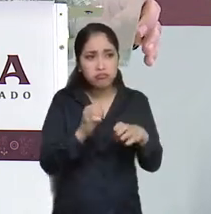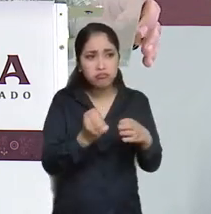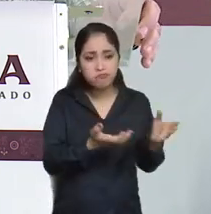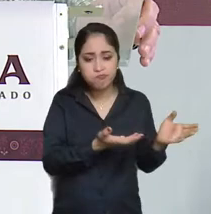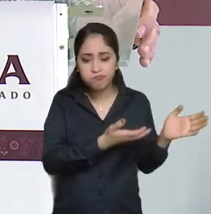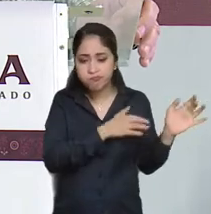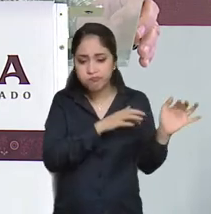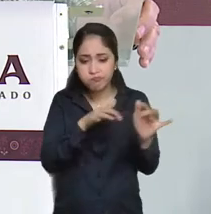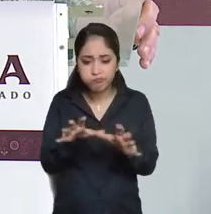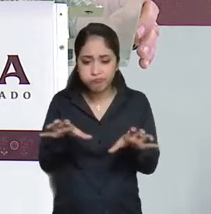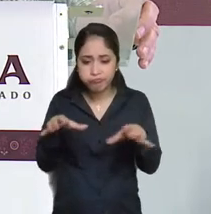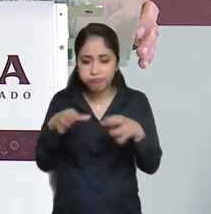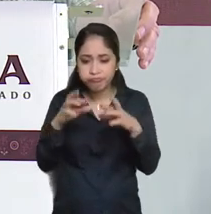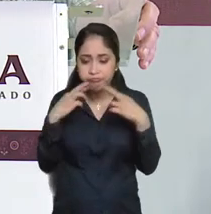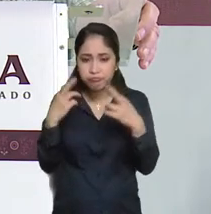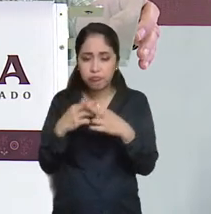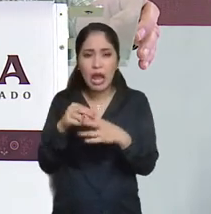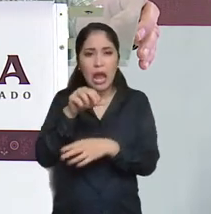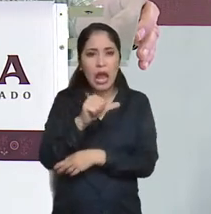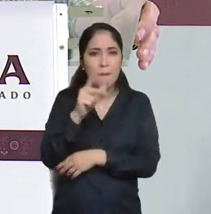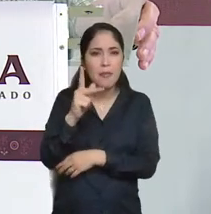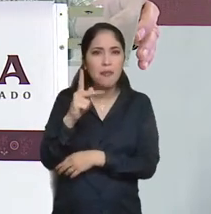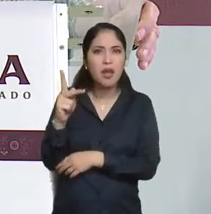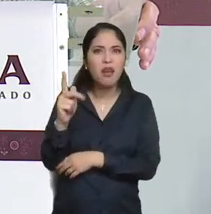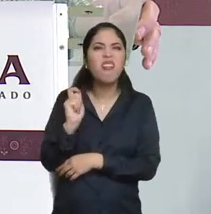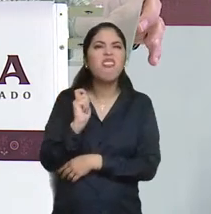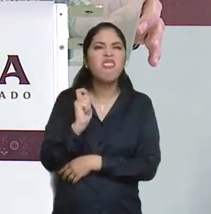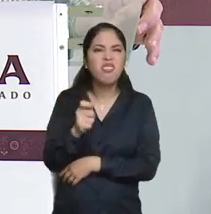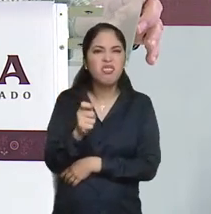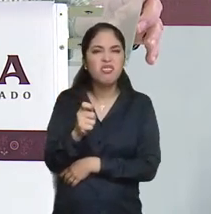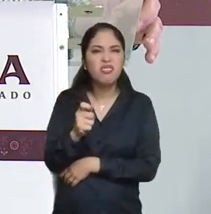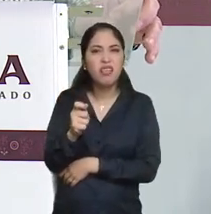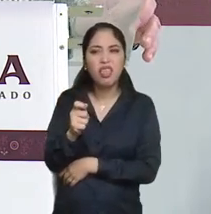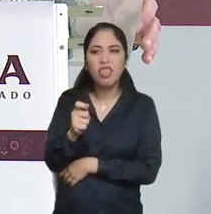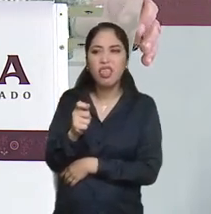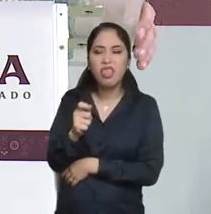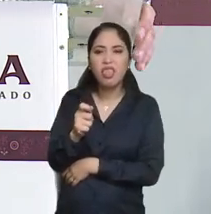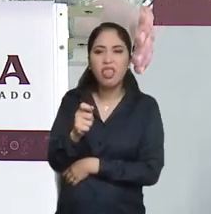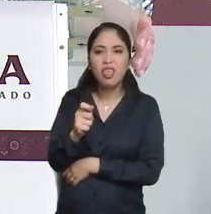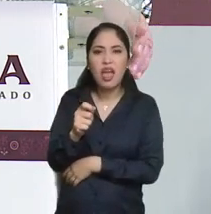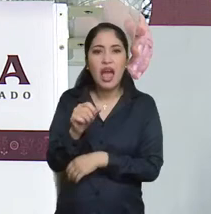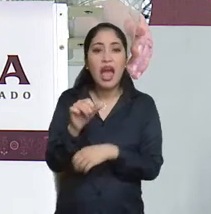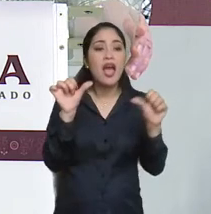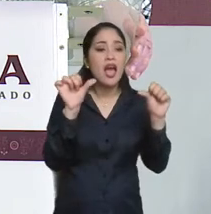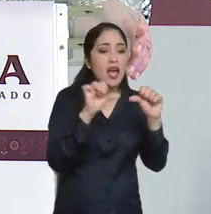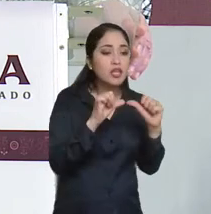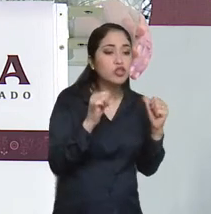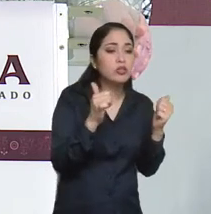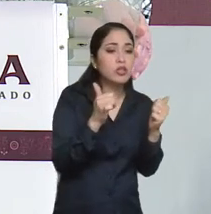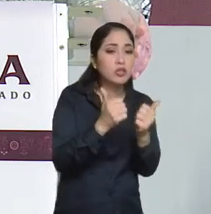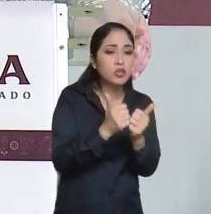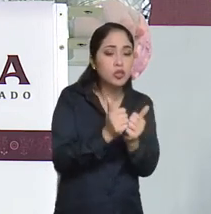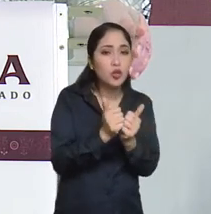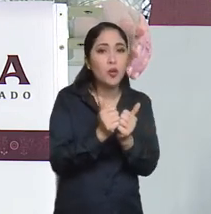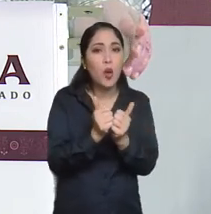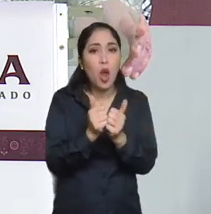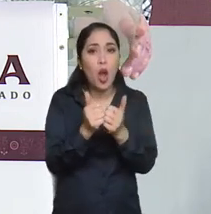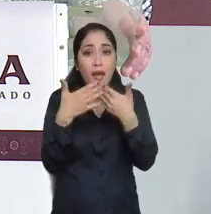una, ¿cómo se llaman esas? Asociación Público-Privada.